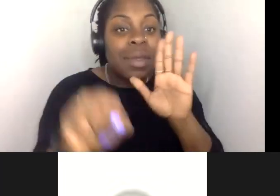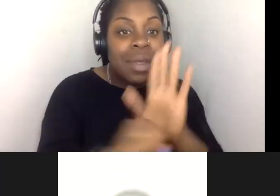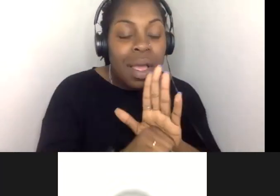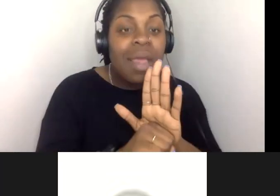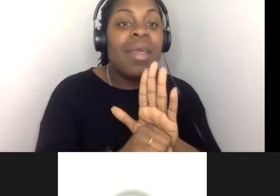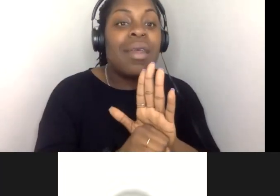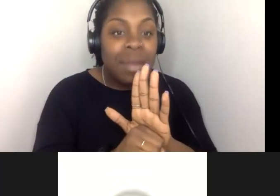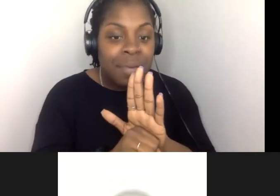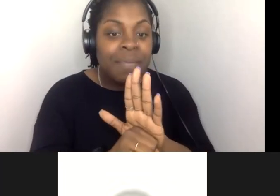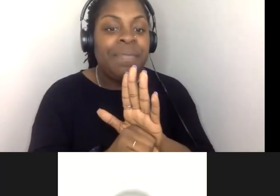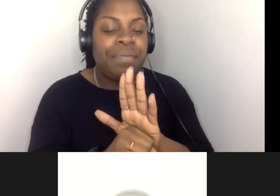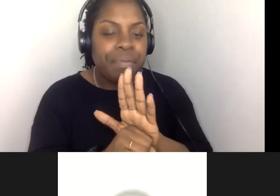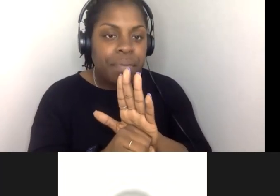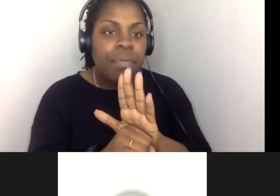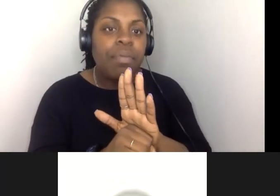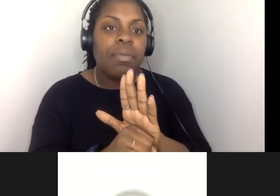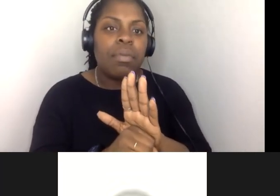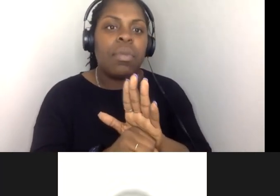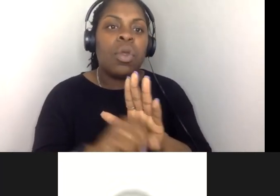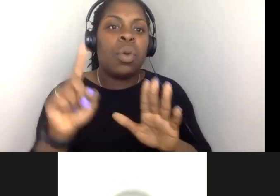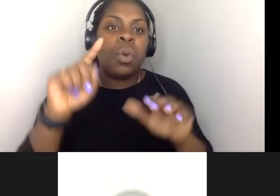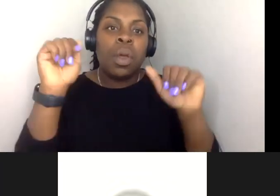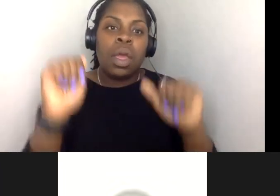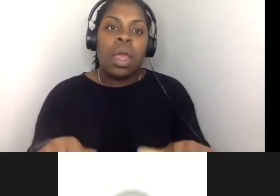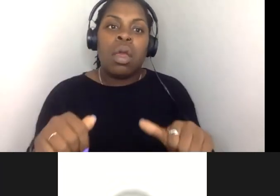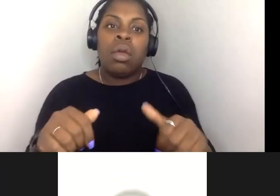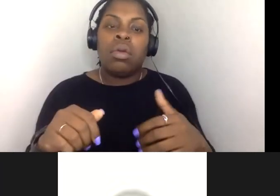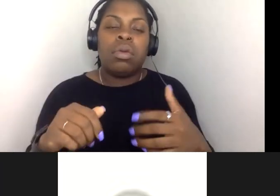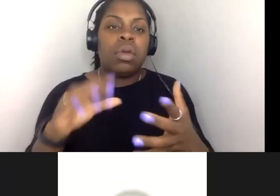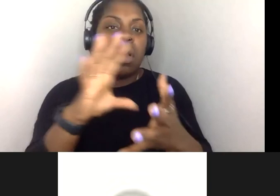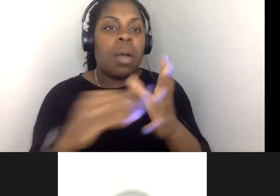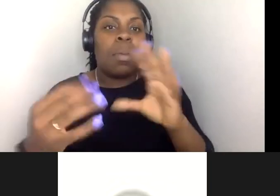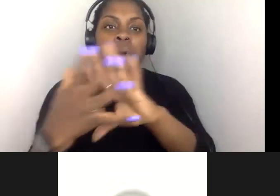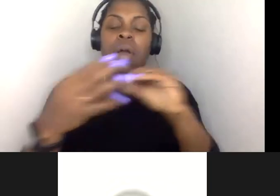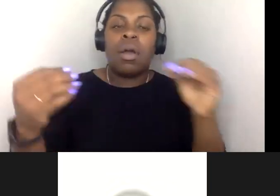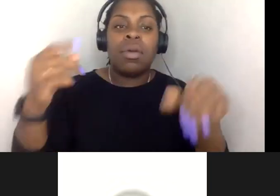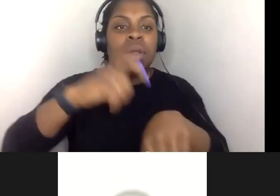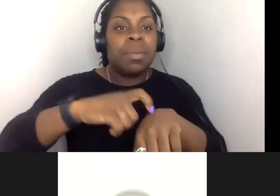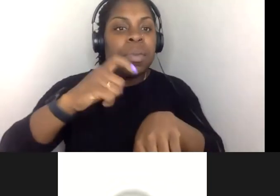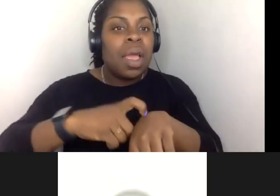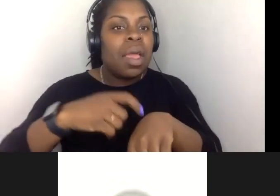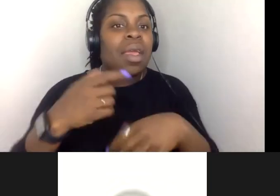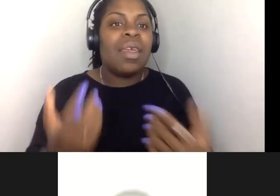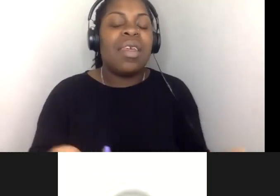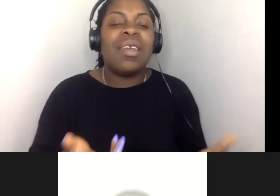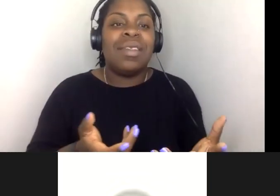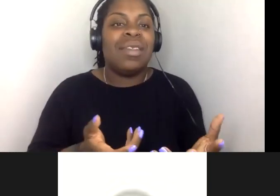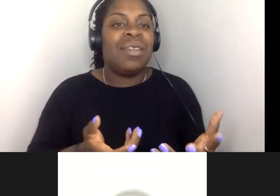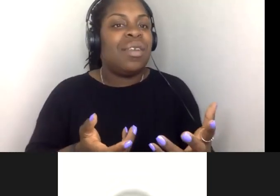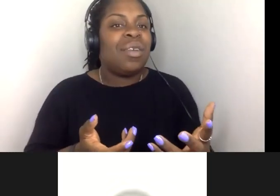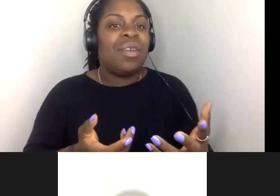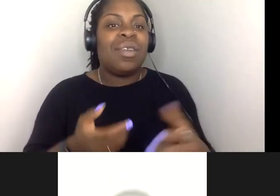tener esos talleres en sus hogares, donde viven.